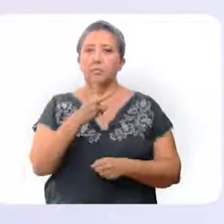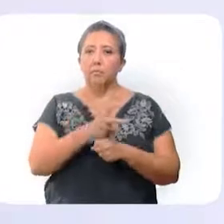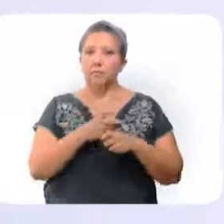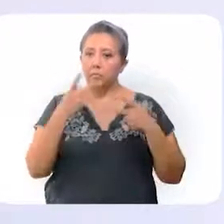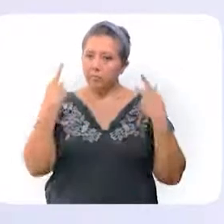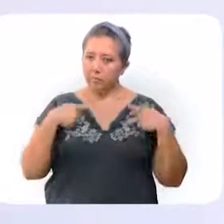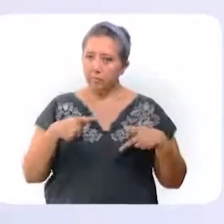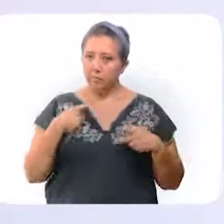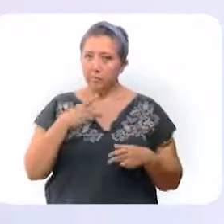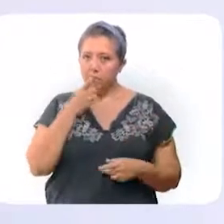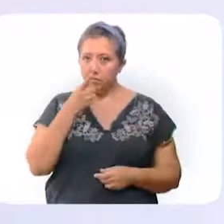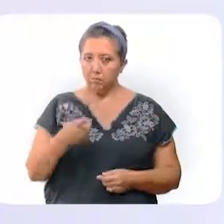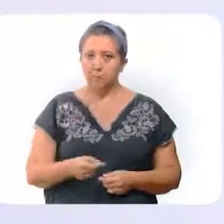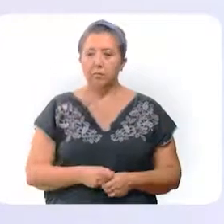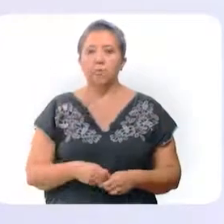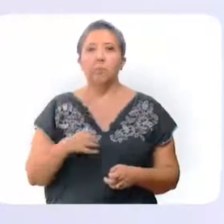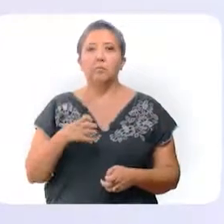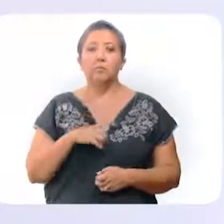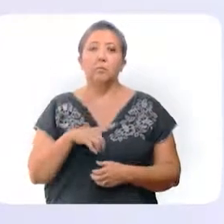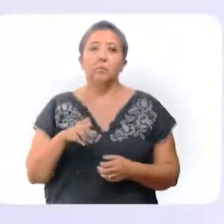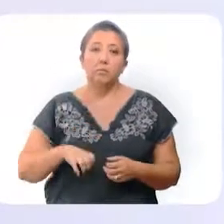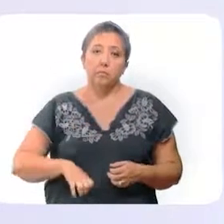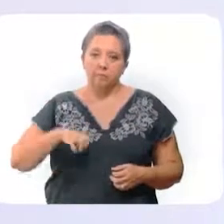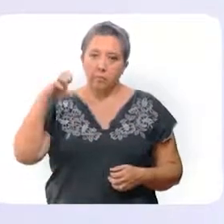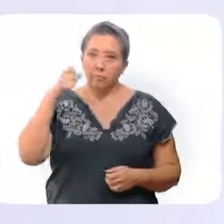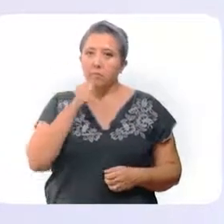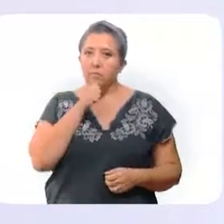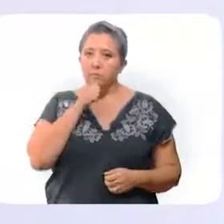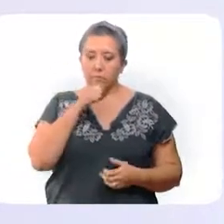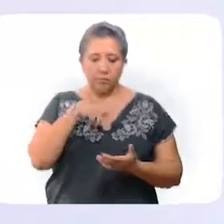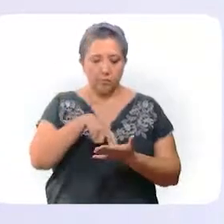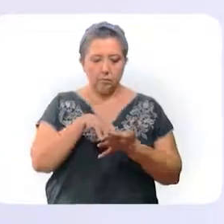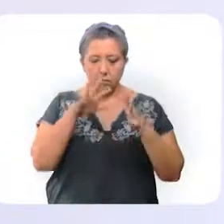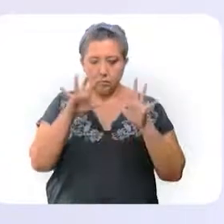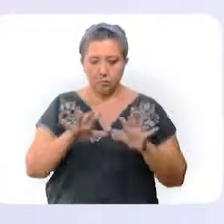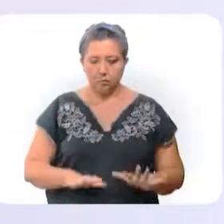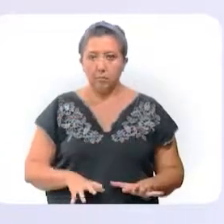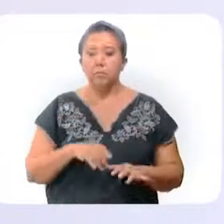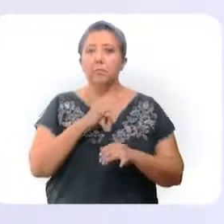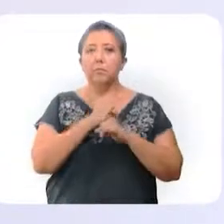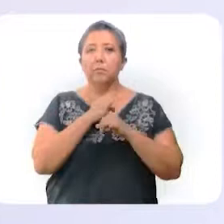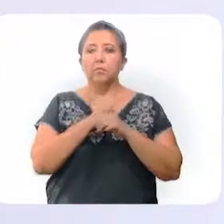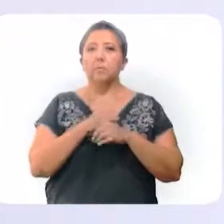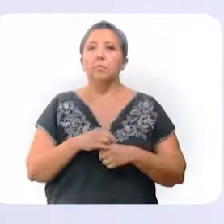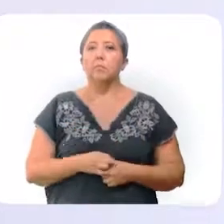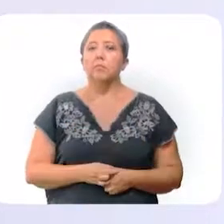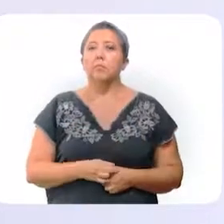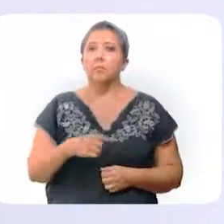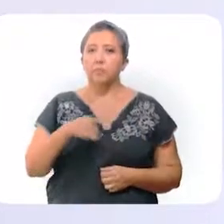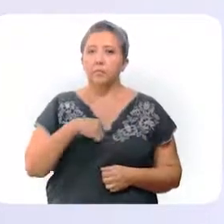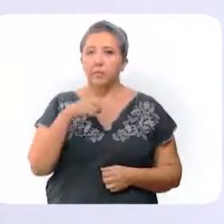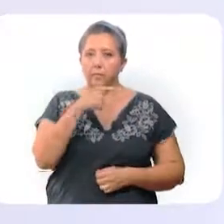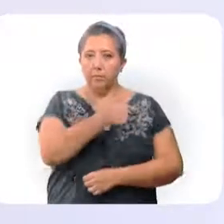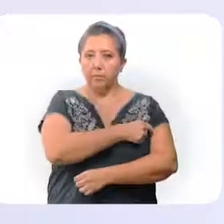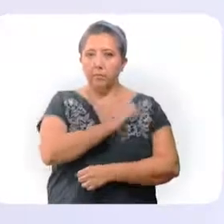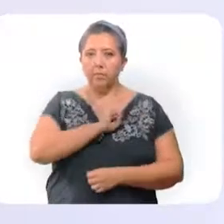a los habitantes de la capital que están en este rango de edad y que todavía no se han registrado en la plataforma federal